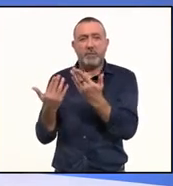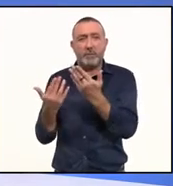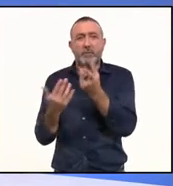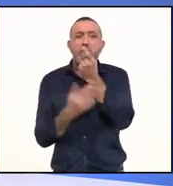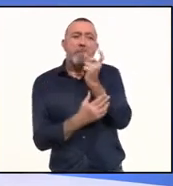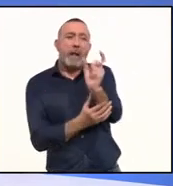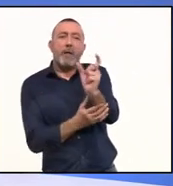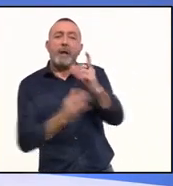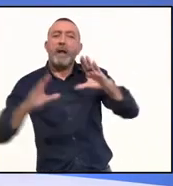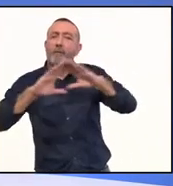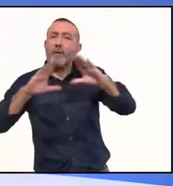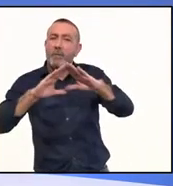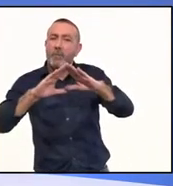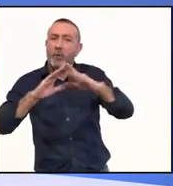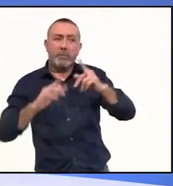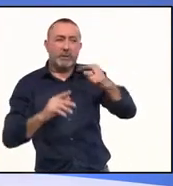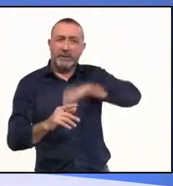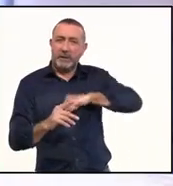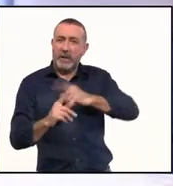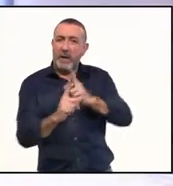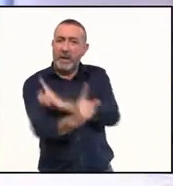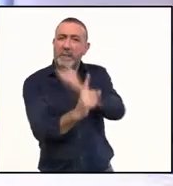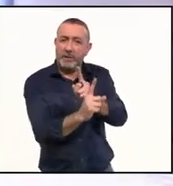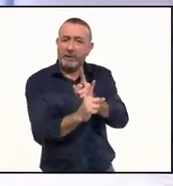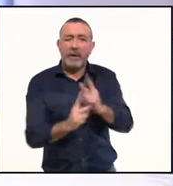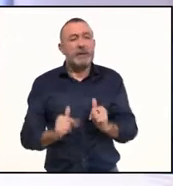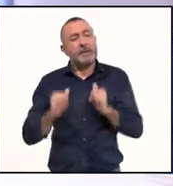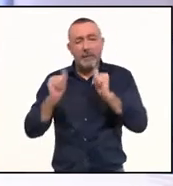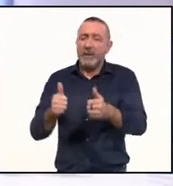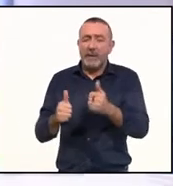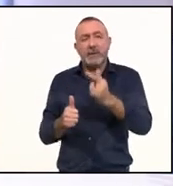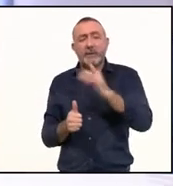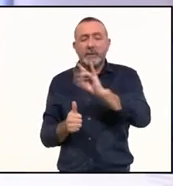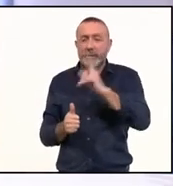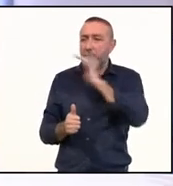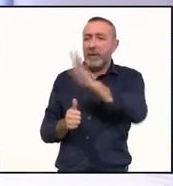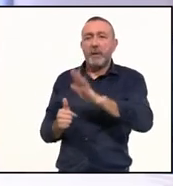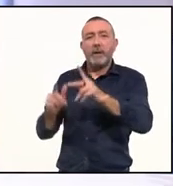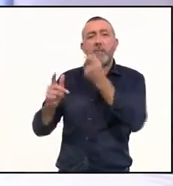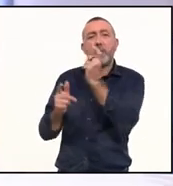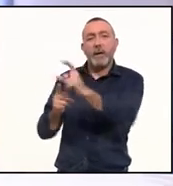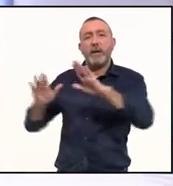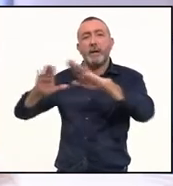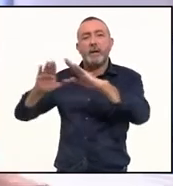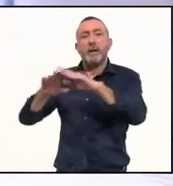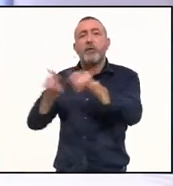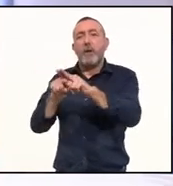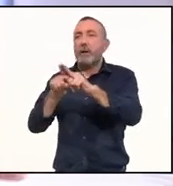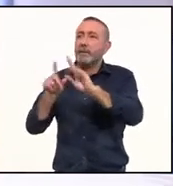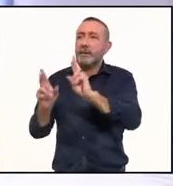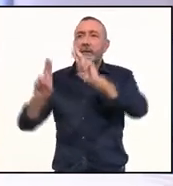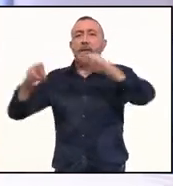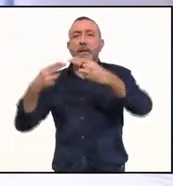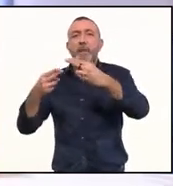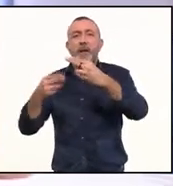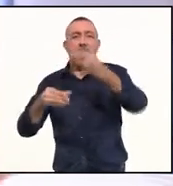feminismo al principio si parecía como que era un subtema que estaba dentro de la psicología que no